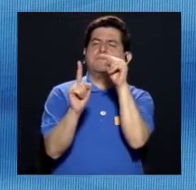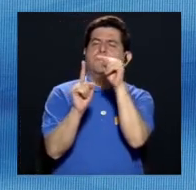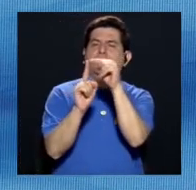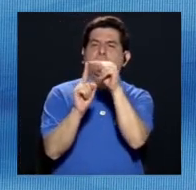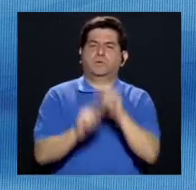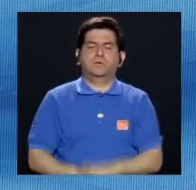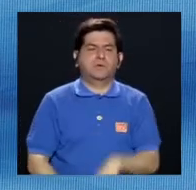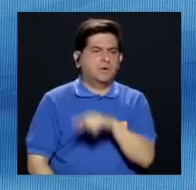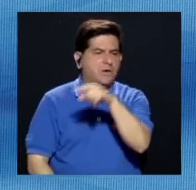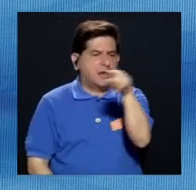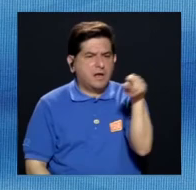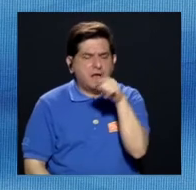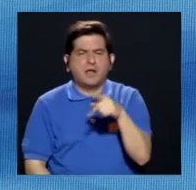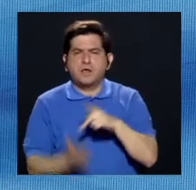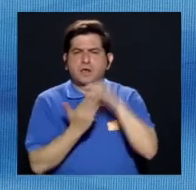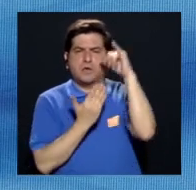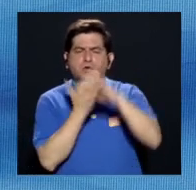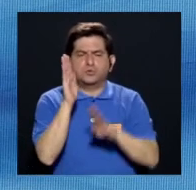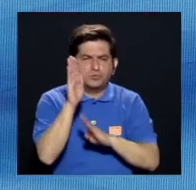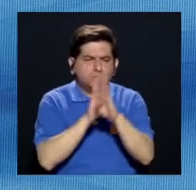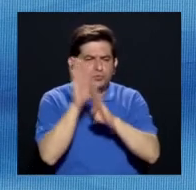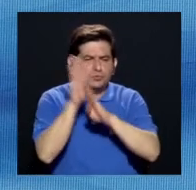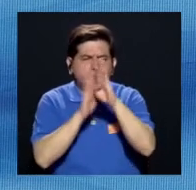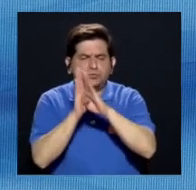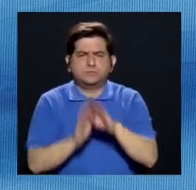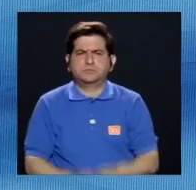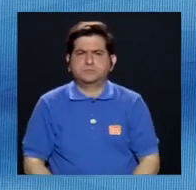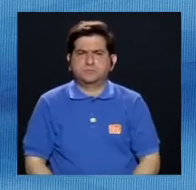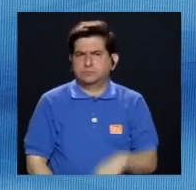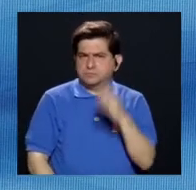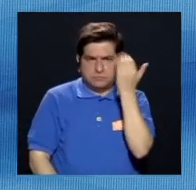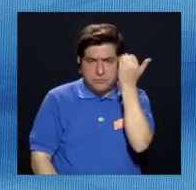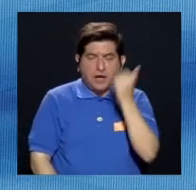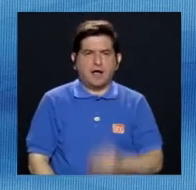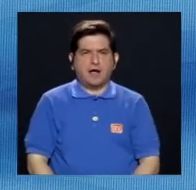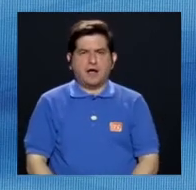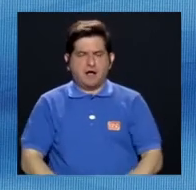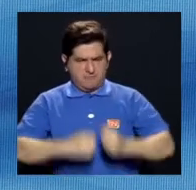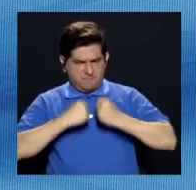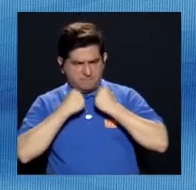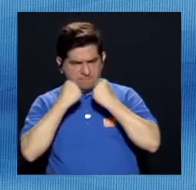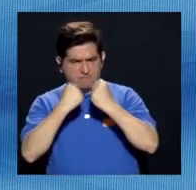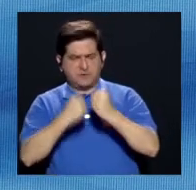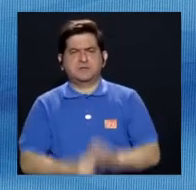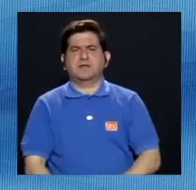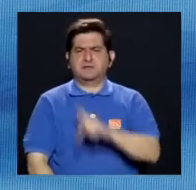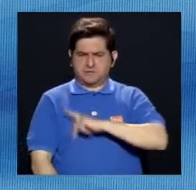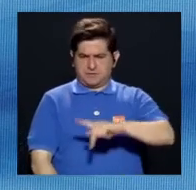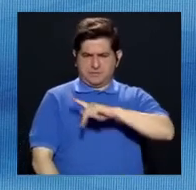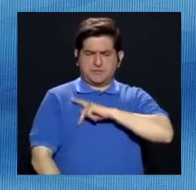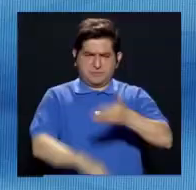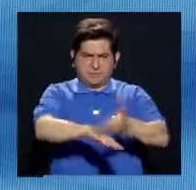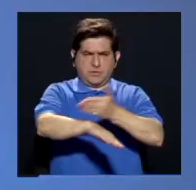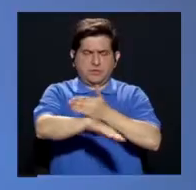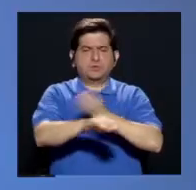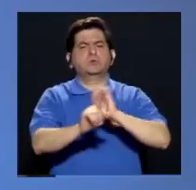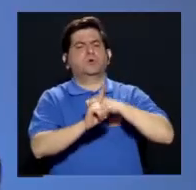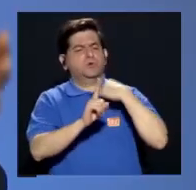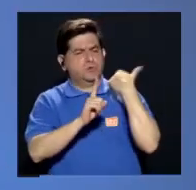que puedan desarrollar proyectos para fortalecer el crecimiento personal,